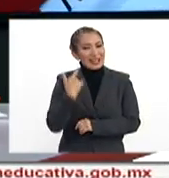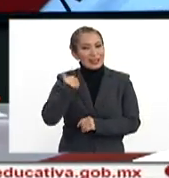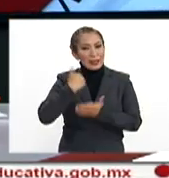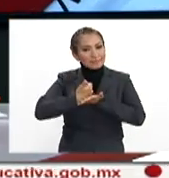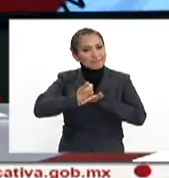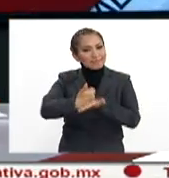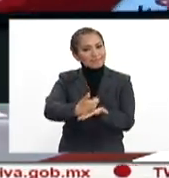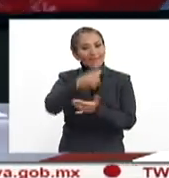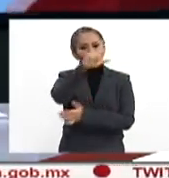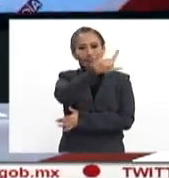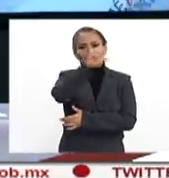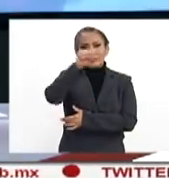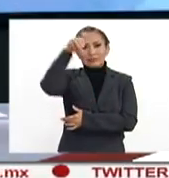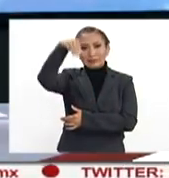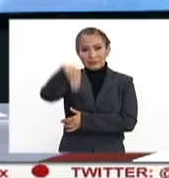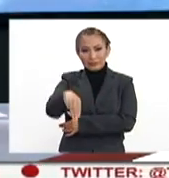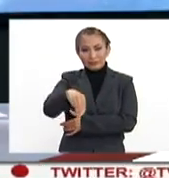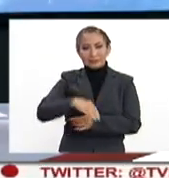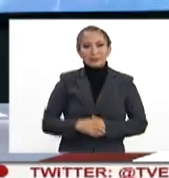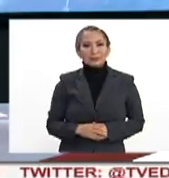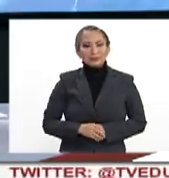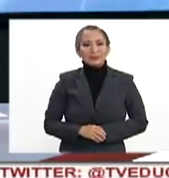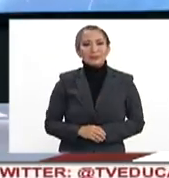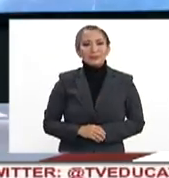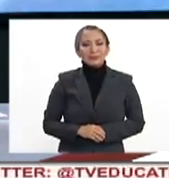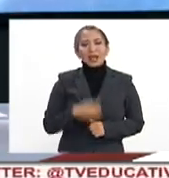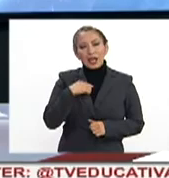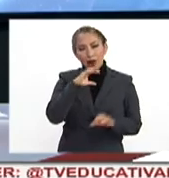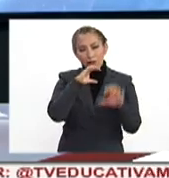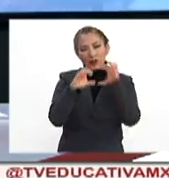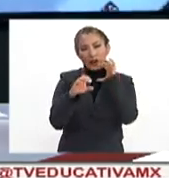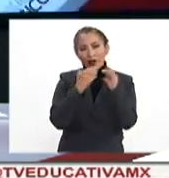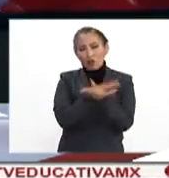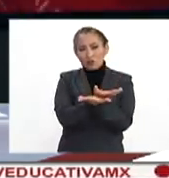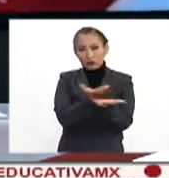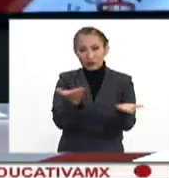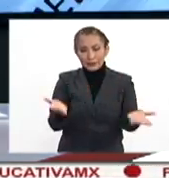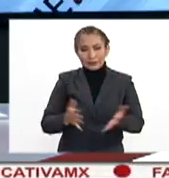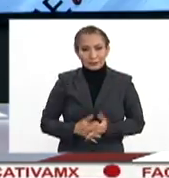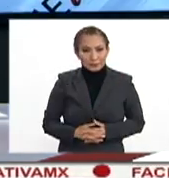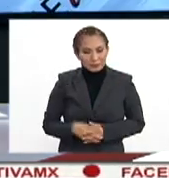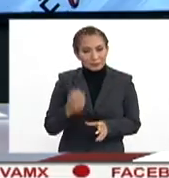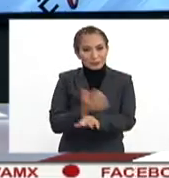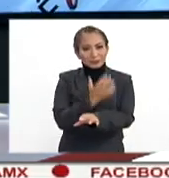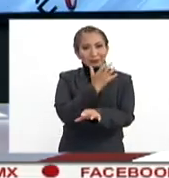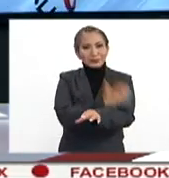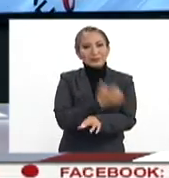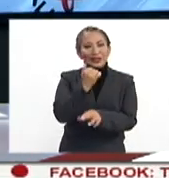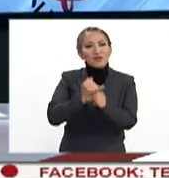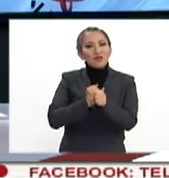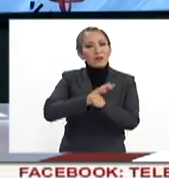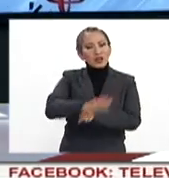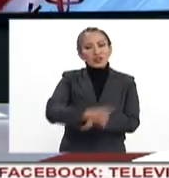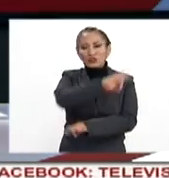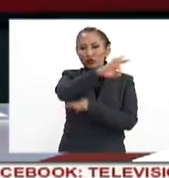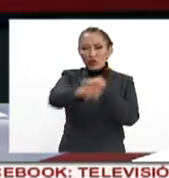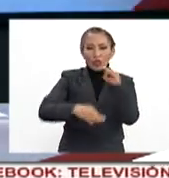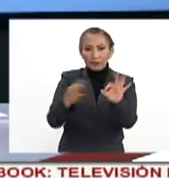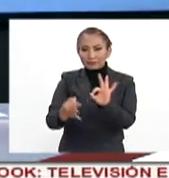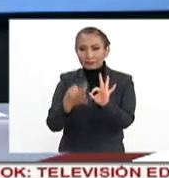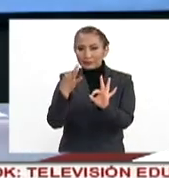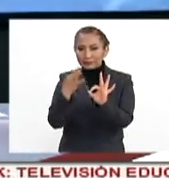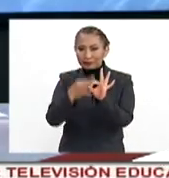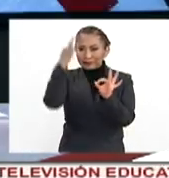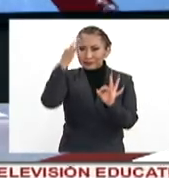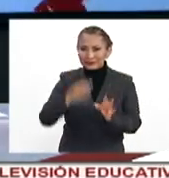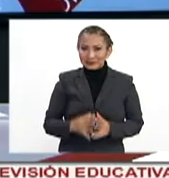Grisela Yebra, quien se encuentra en la lengua de señas mexicana y nos permite comunicarnos también con ustedes. Acompáñenos, este es su informativo, le tenemos la